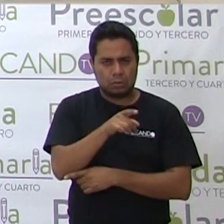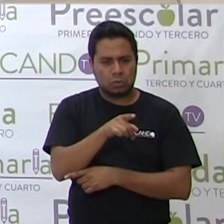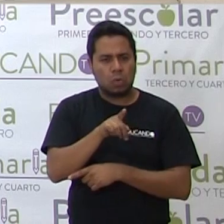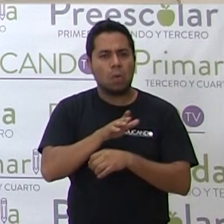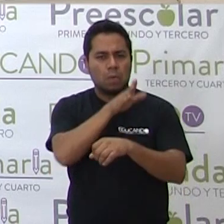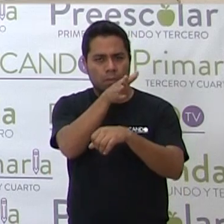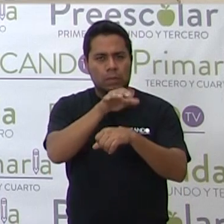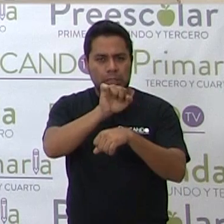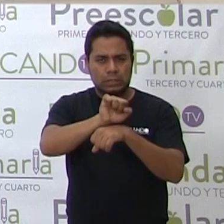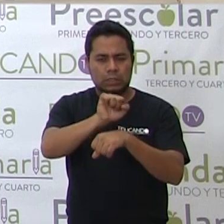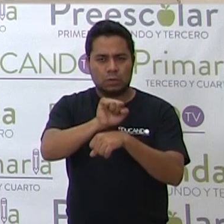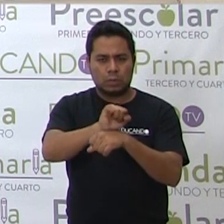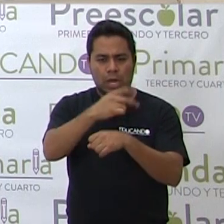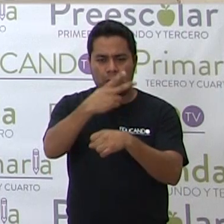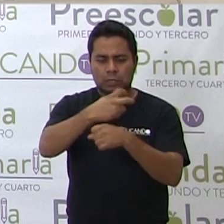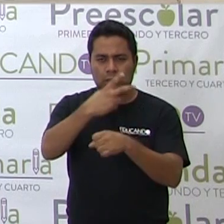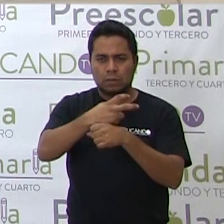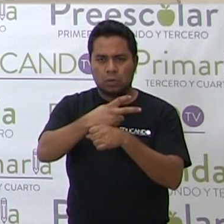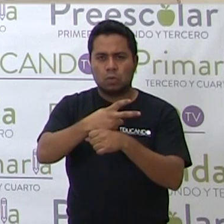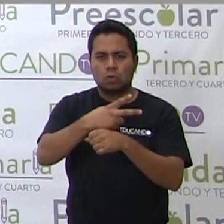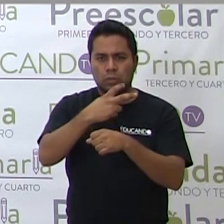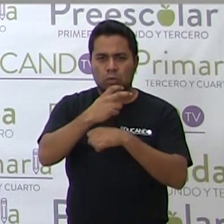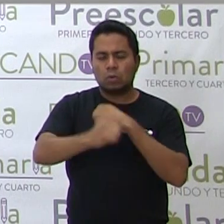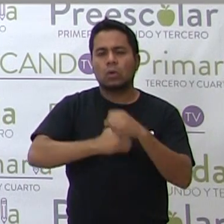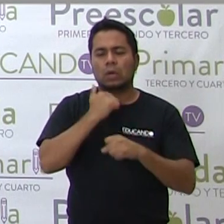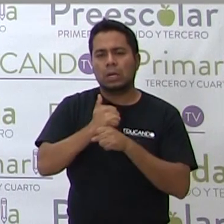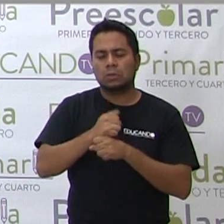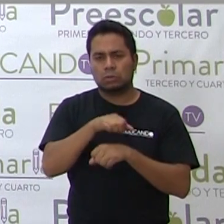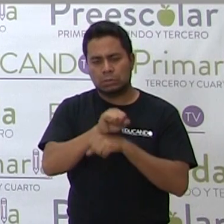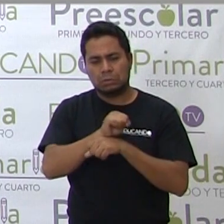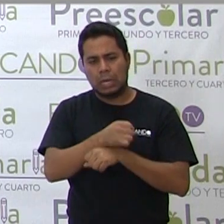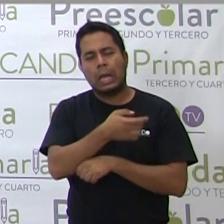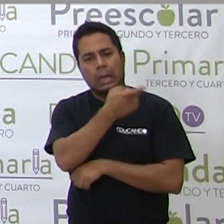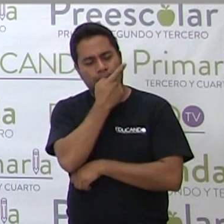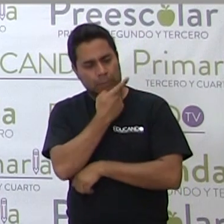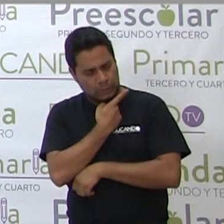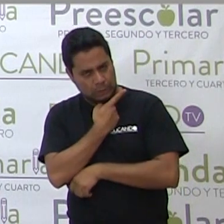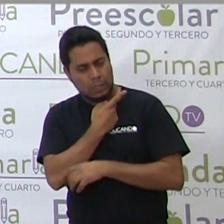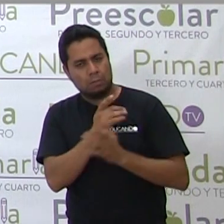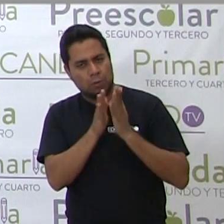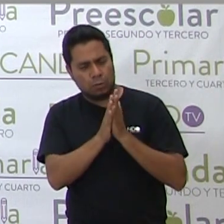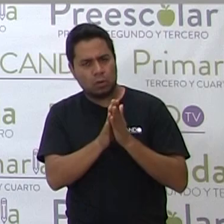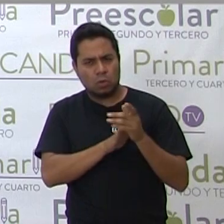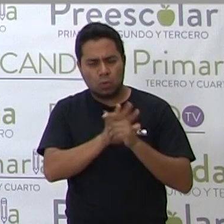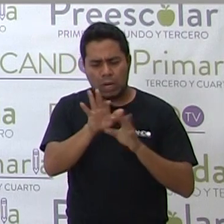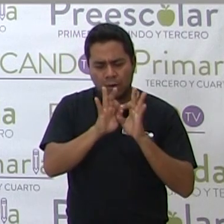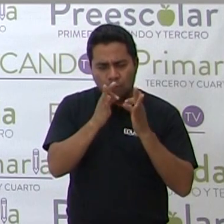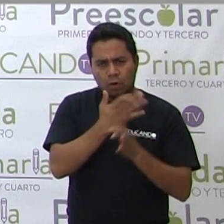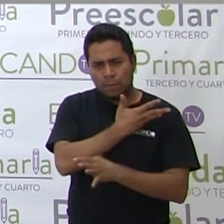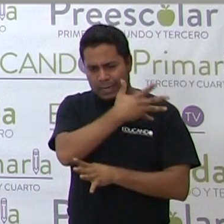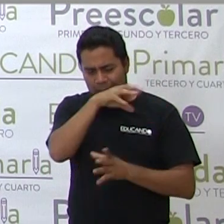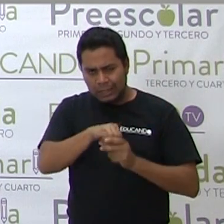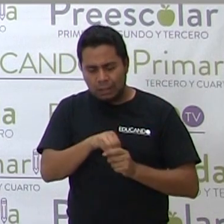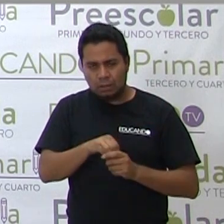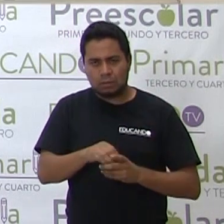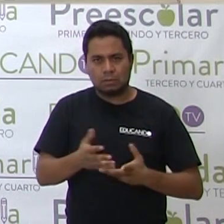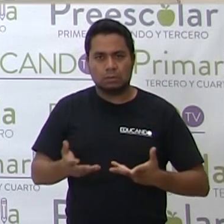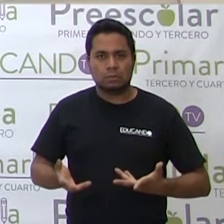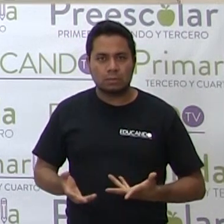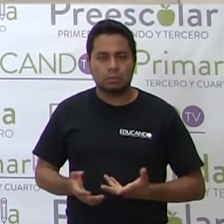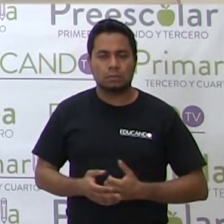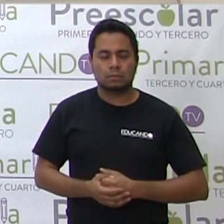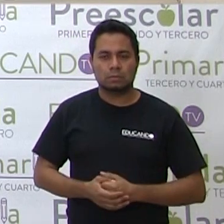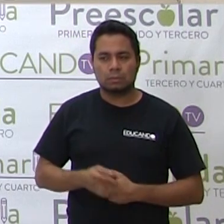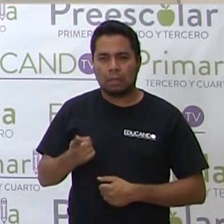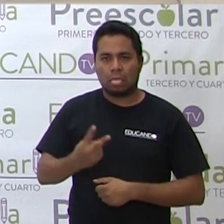secundaria que estás en segundo grado de secundaria Me puedes decir cuál es la fórmula general sí